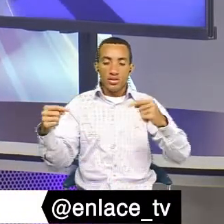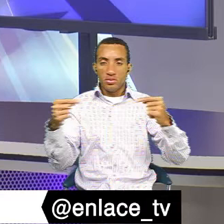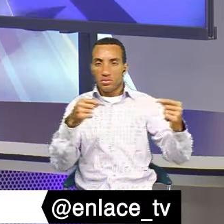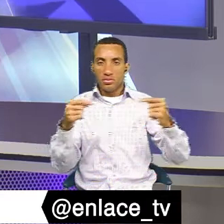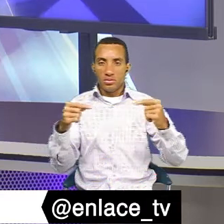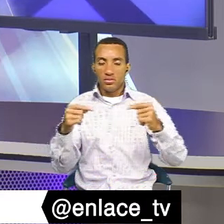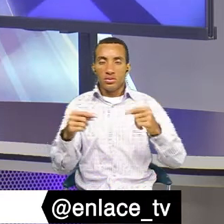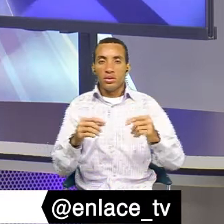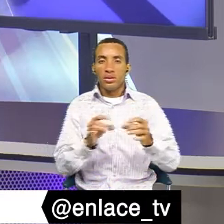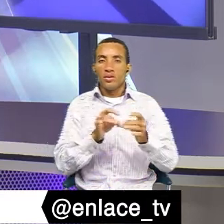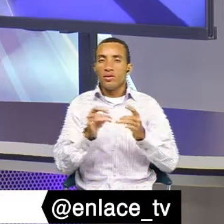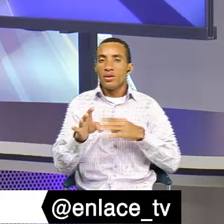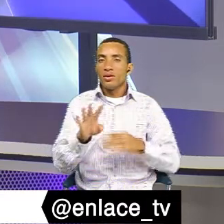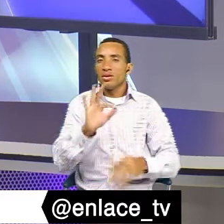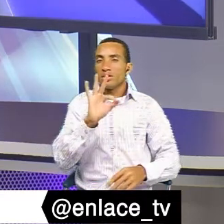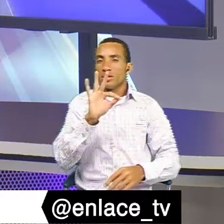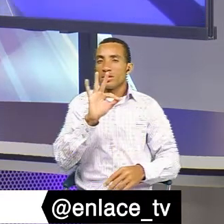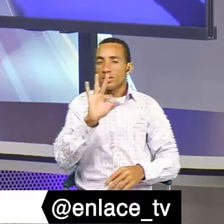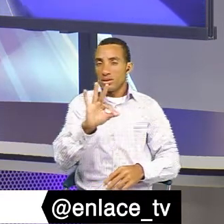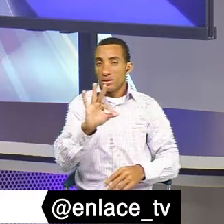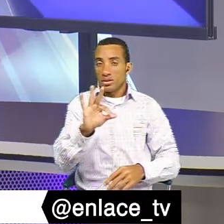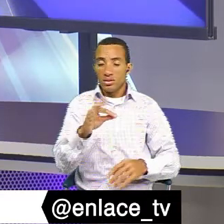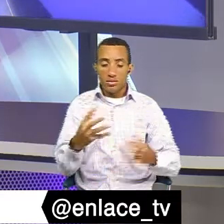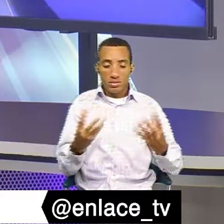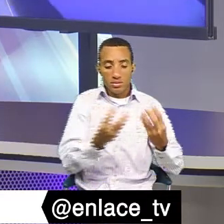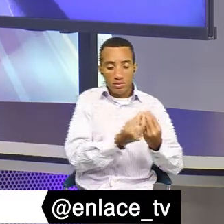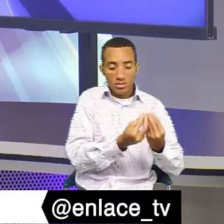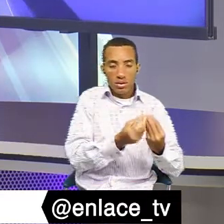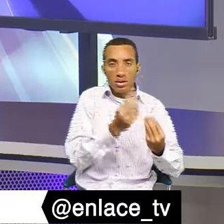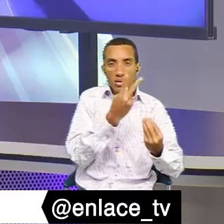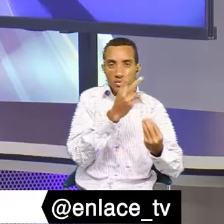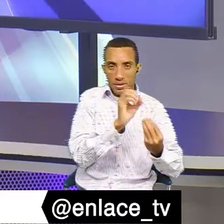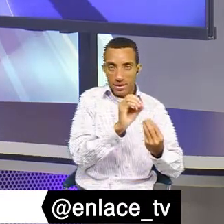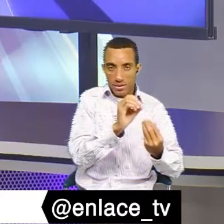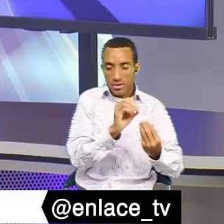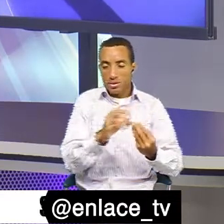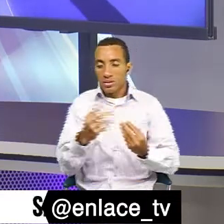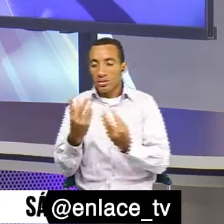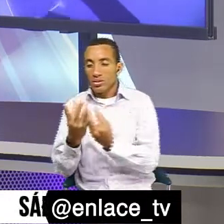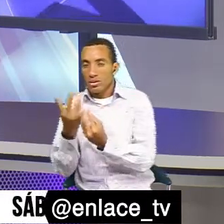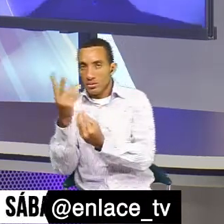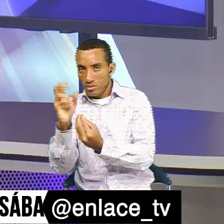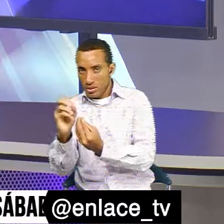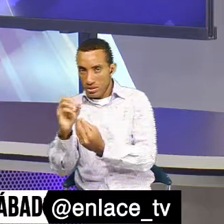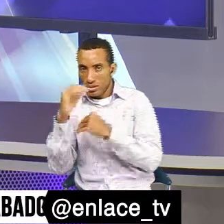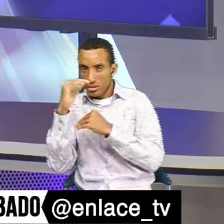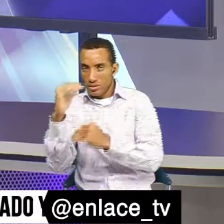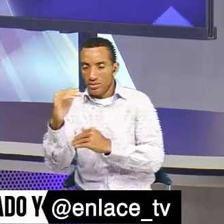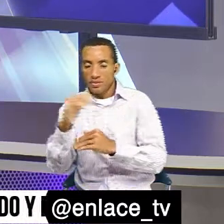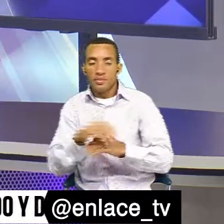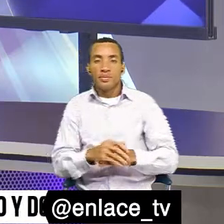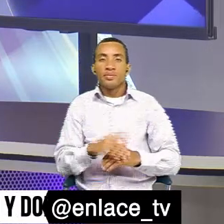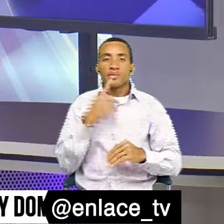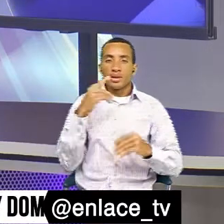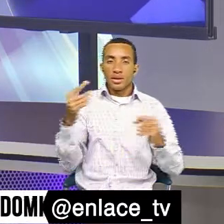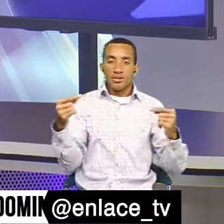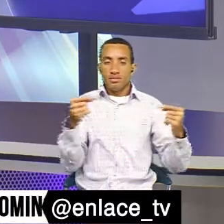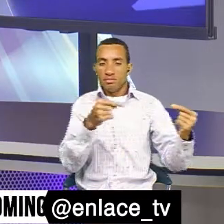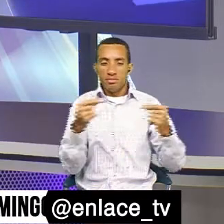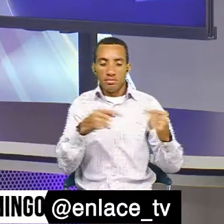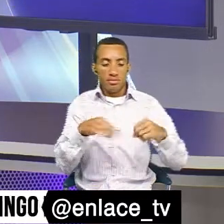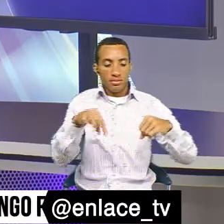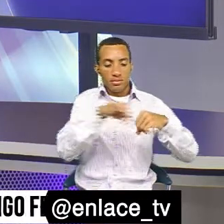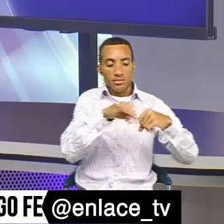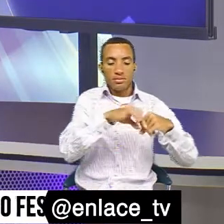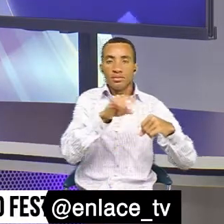nacional de fútbol categoría sub-20 entre la Alianza Petrolera y el Real Santander. La máquina amarilla fue derrotada 2-0